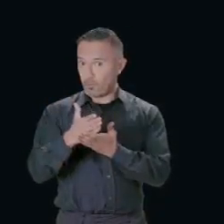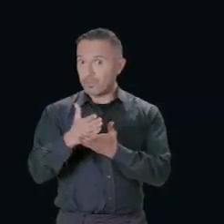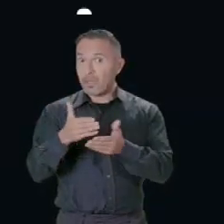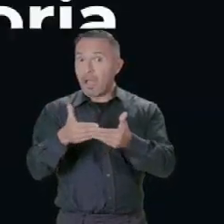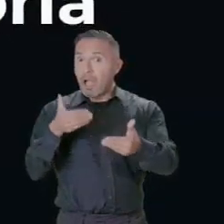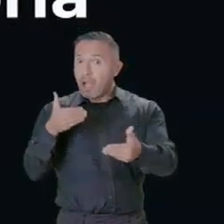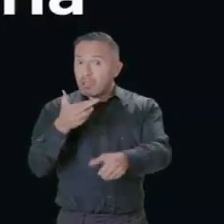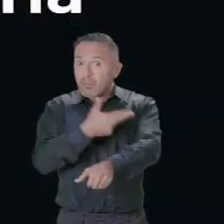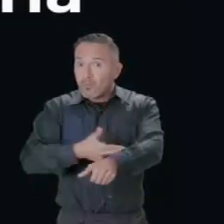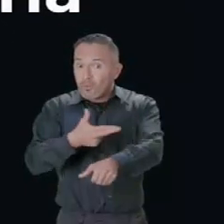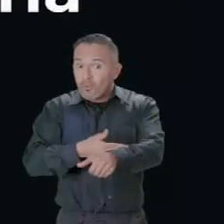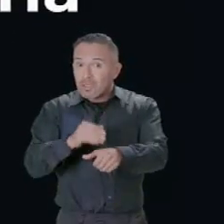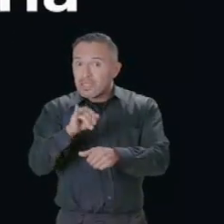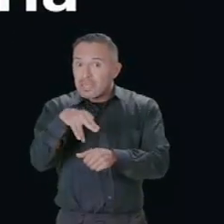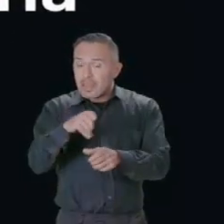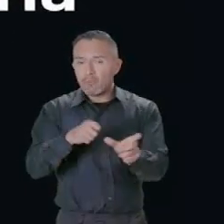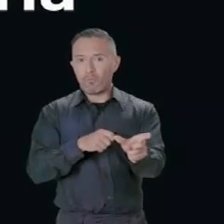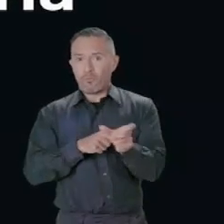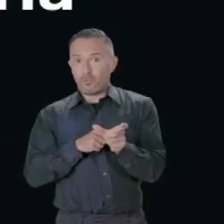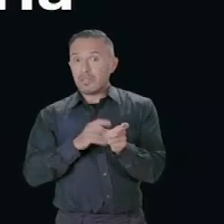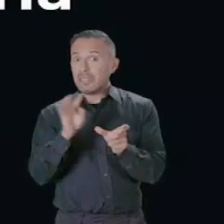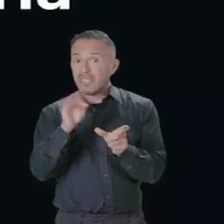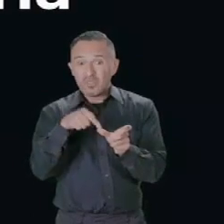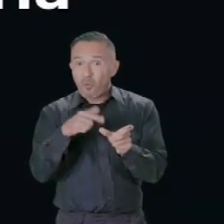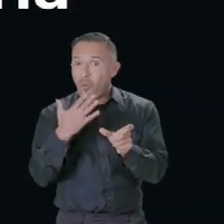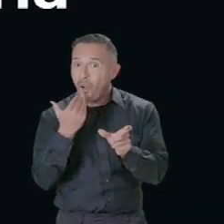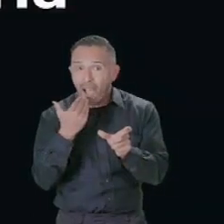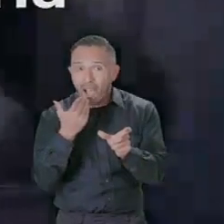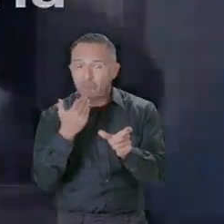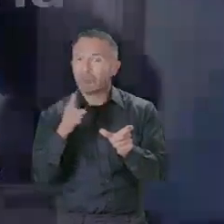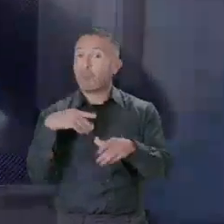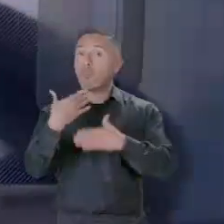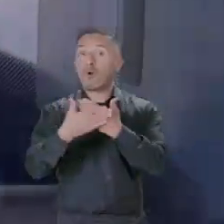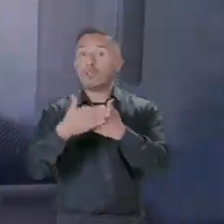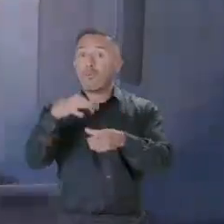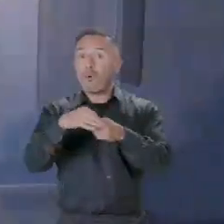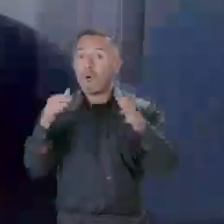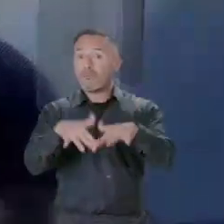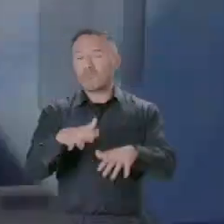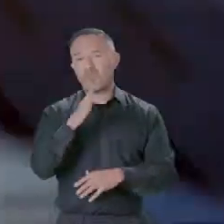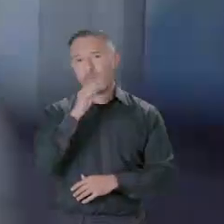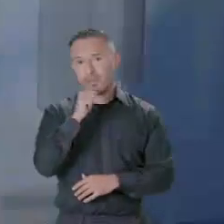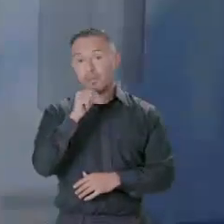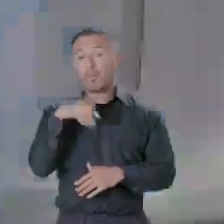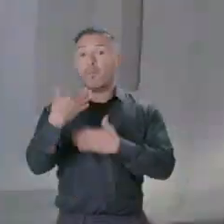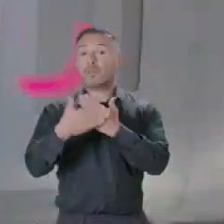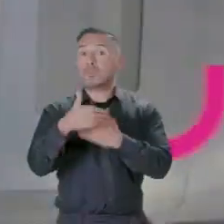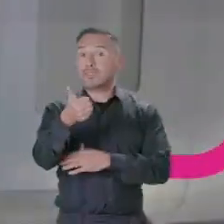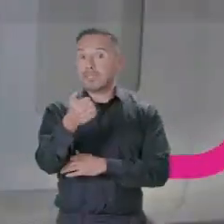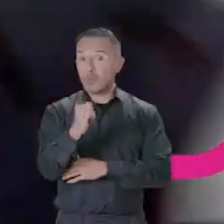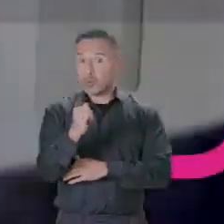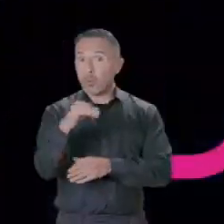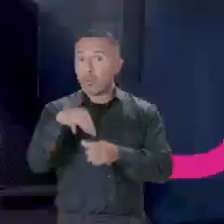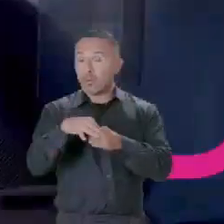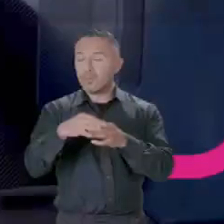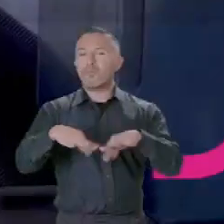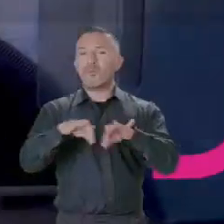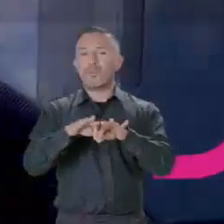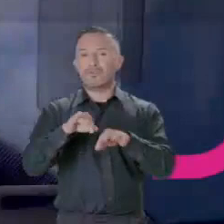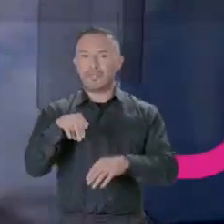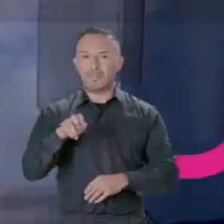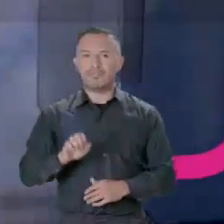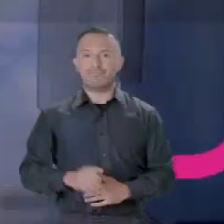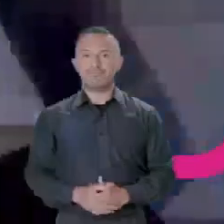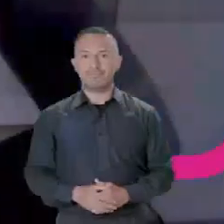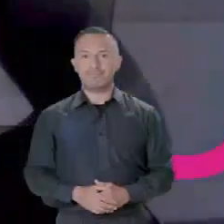No lo dejes para el último. Si no la recoges, no podrás votar en las elecciones más grandes de la historia. El 6 de junio, el voto sale y